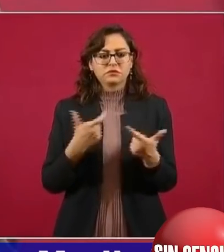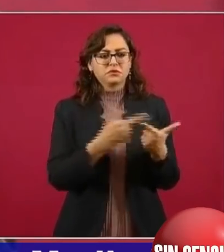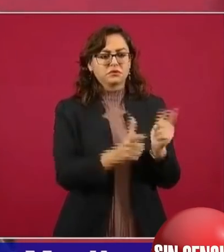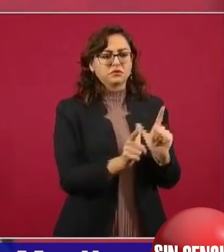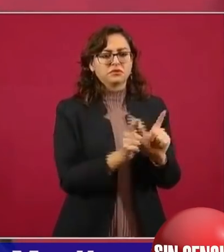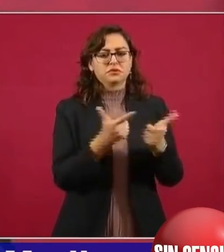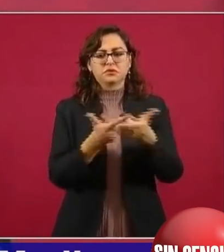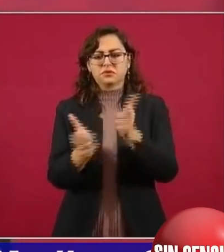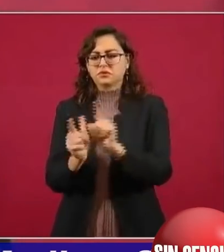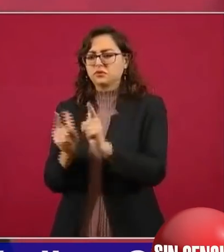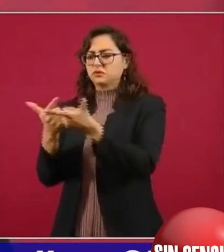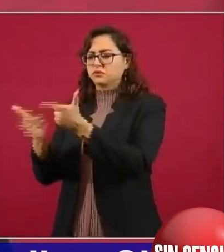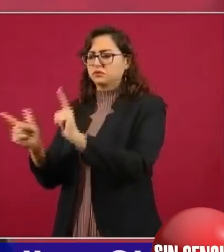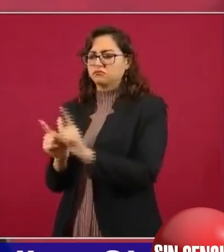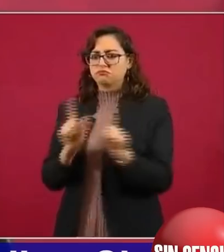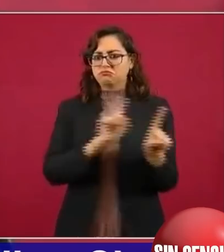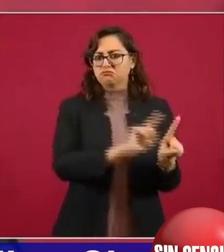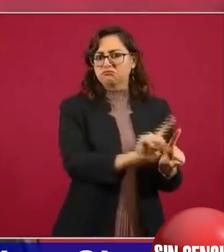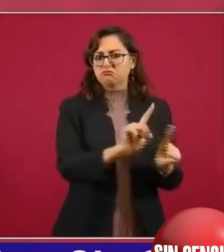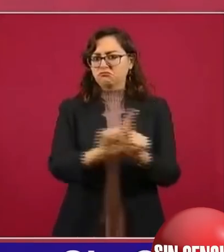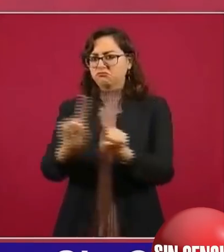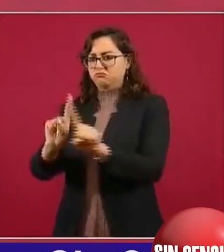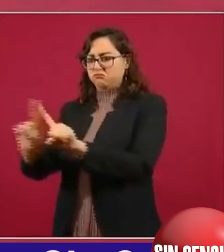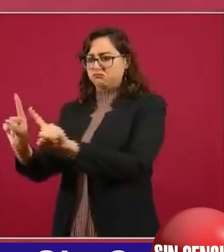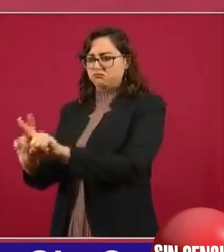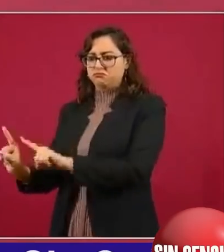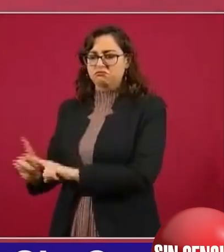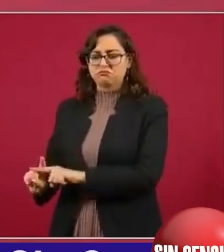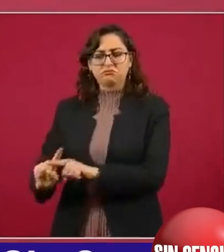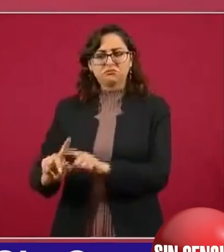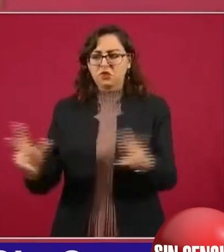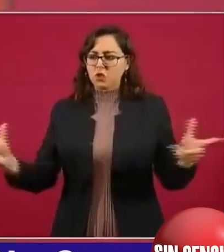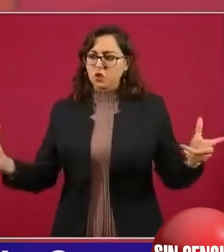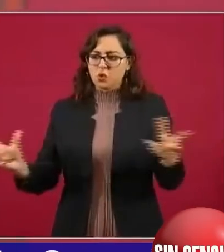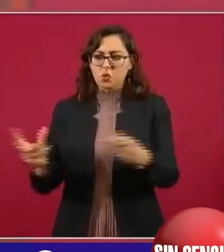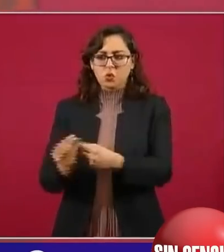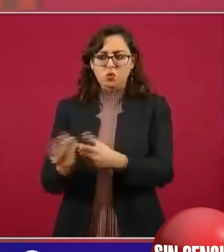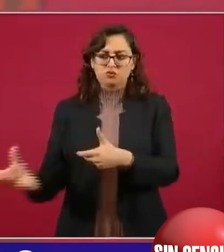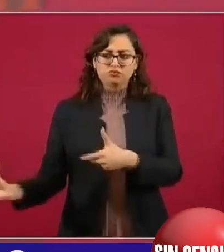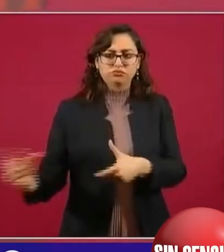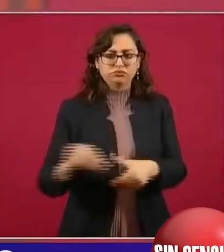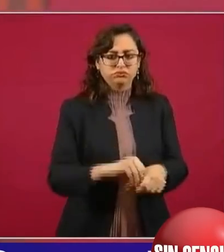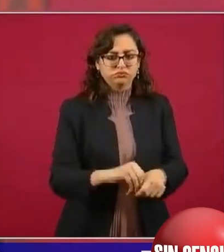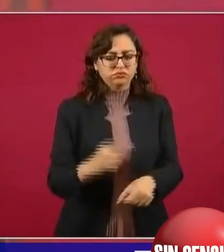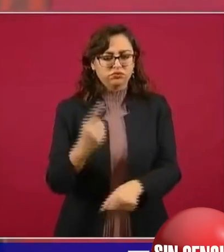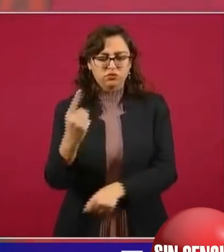partidos regionales surgidos después de la Revolución.